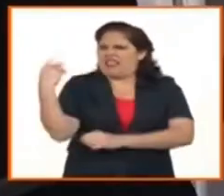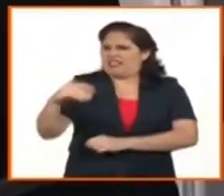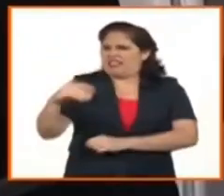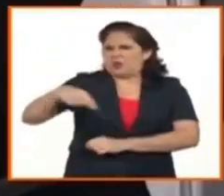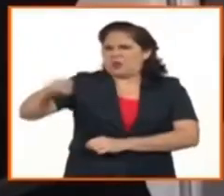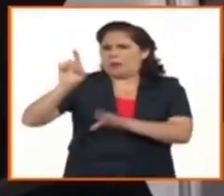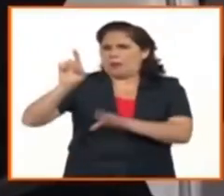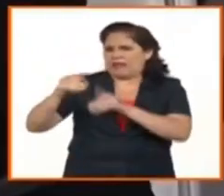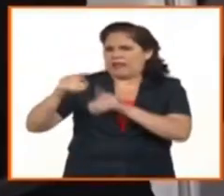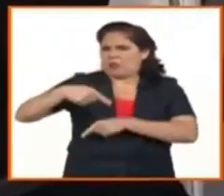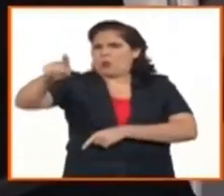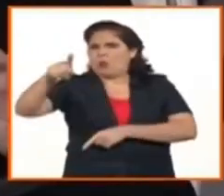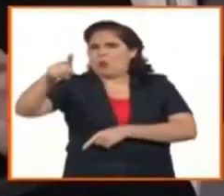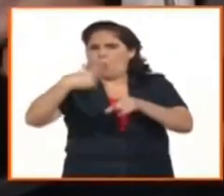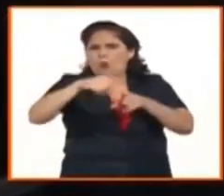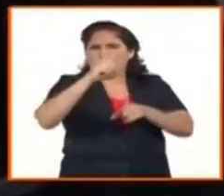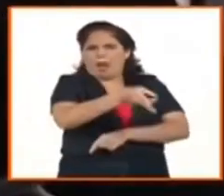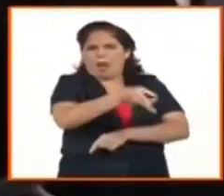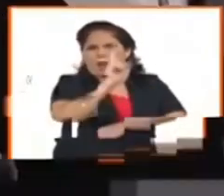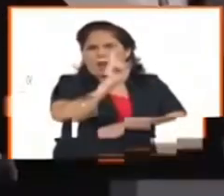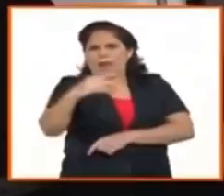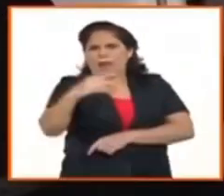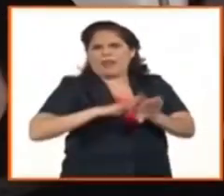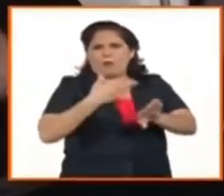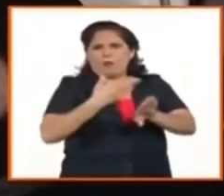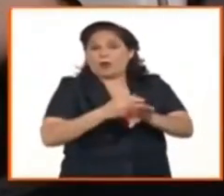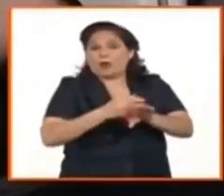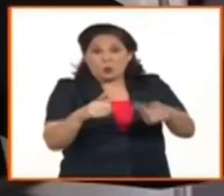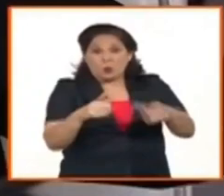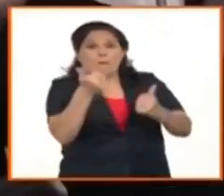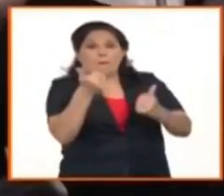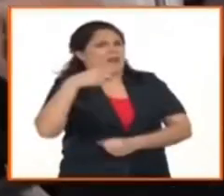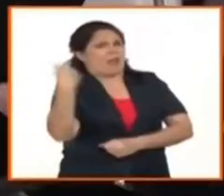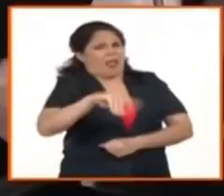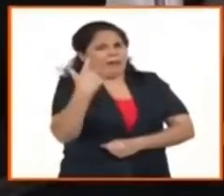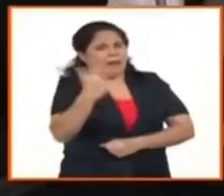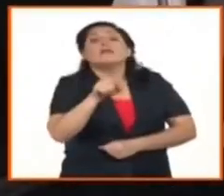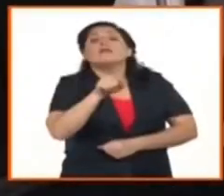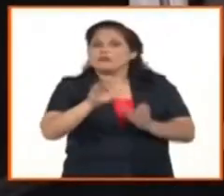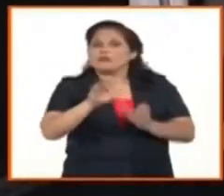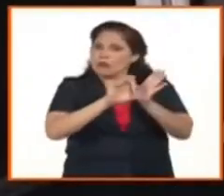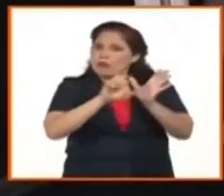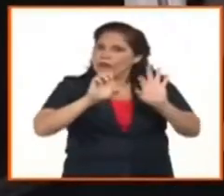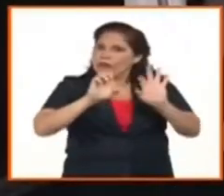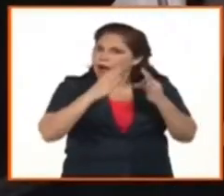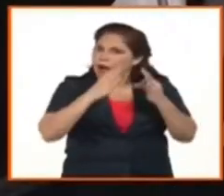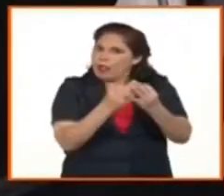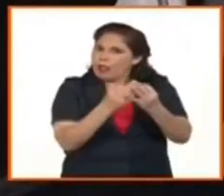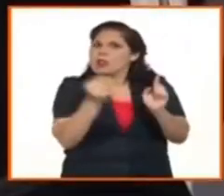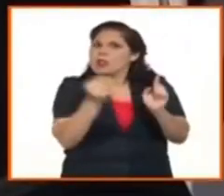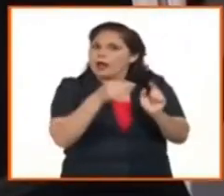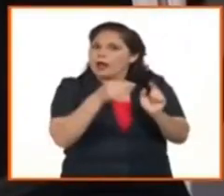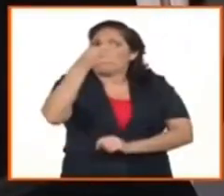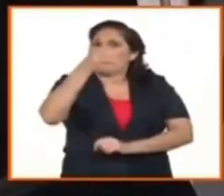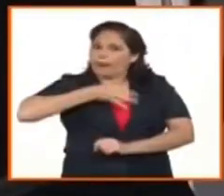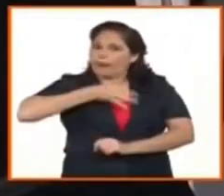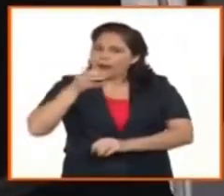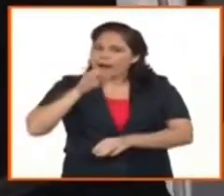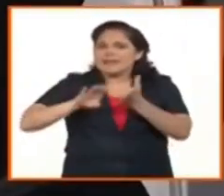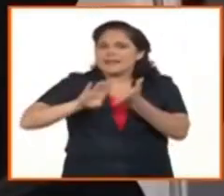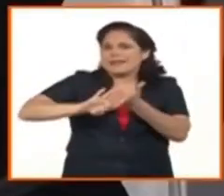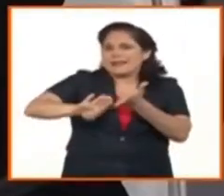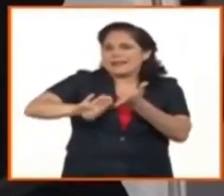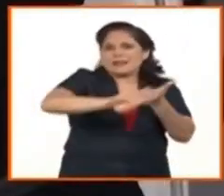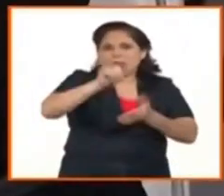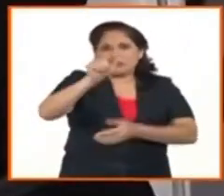las niñas los niños los adolescentes define muy clara esa situación jerárquica asimétrica que discrimina que causa